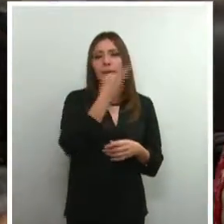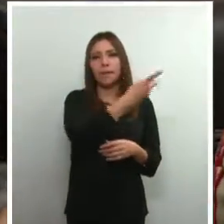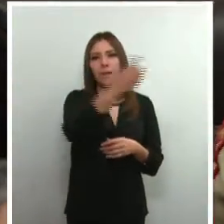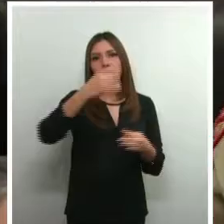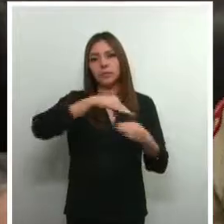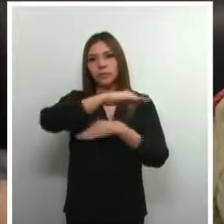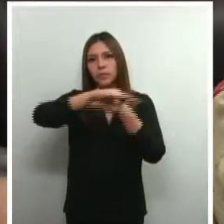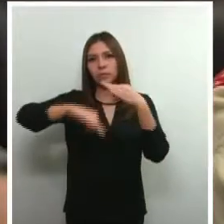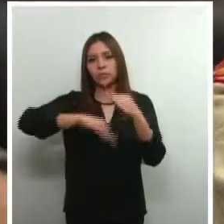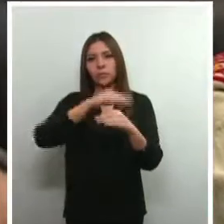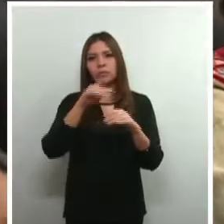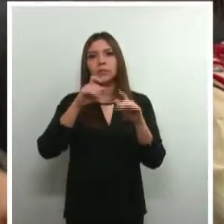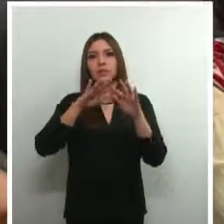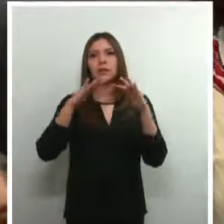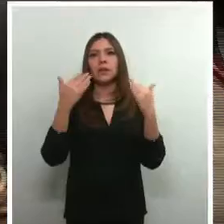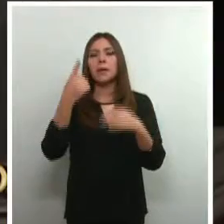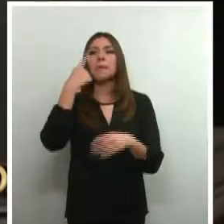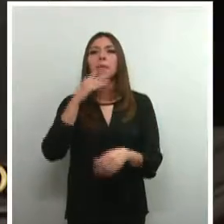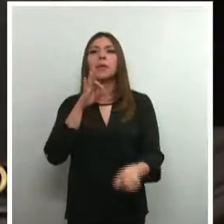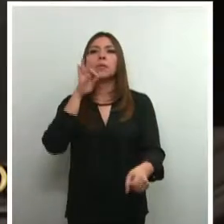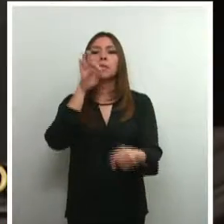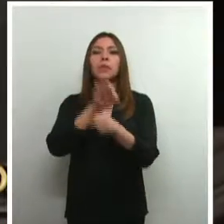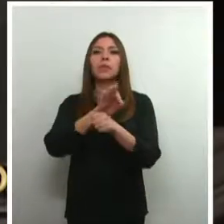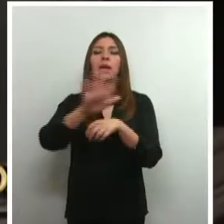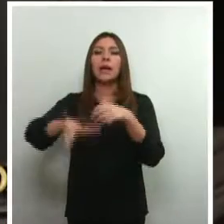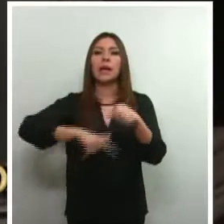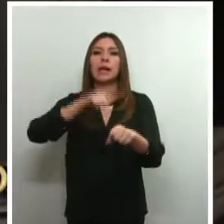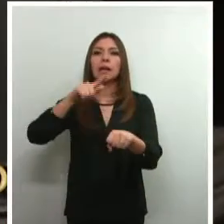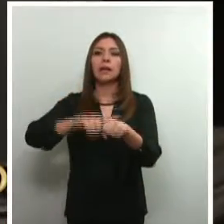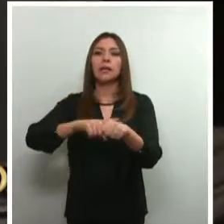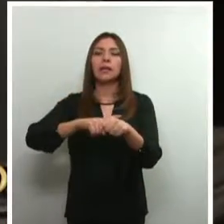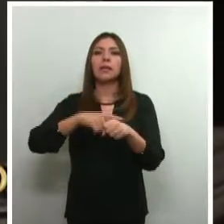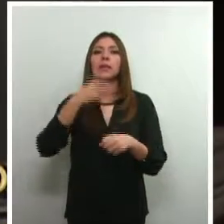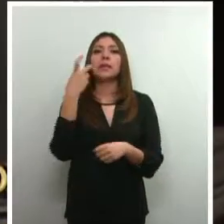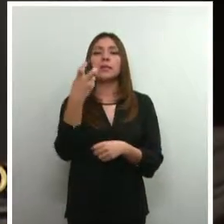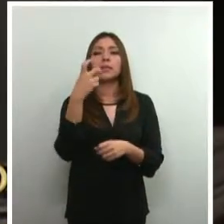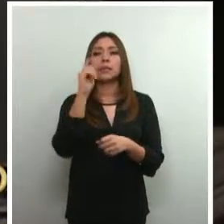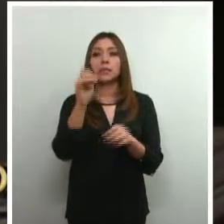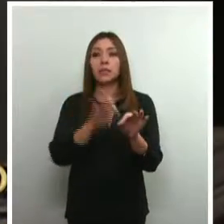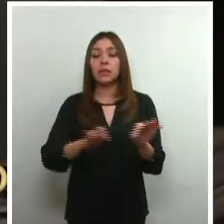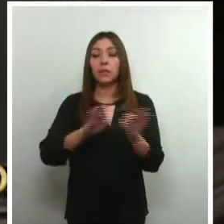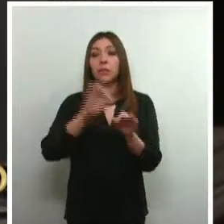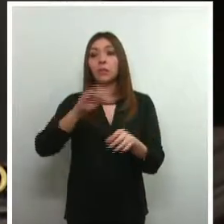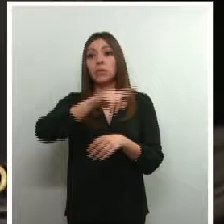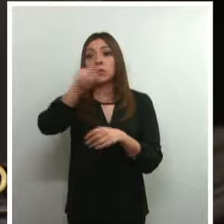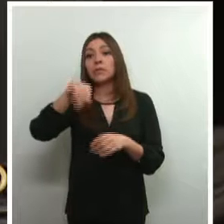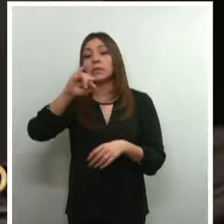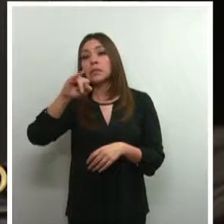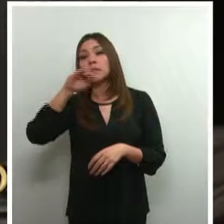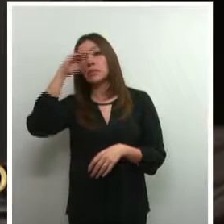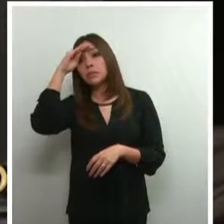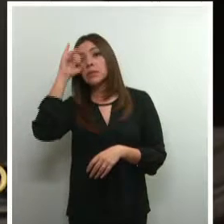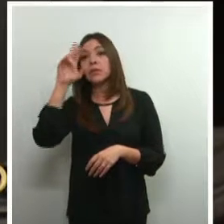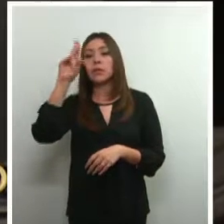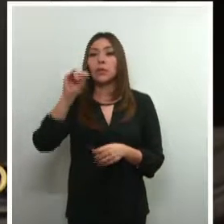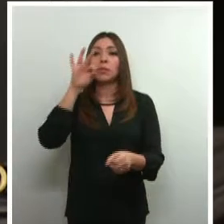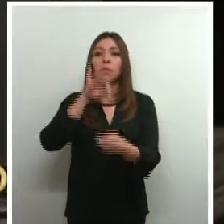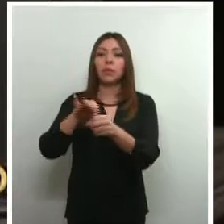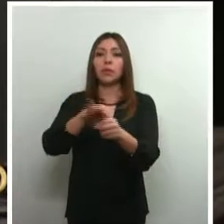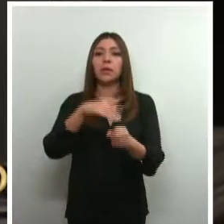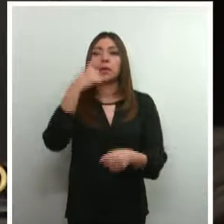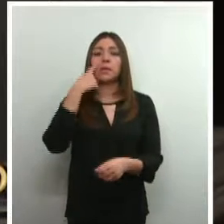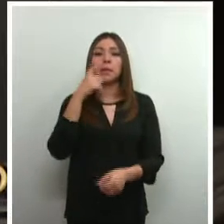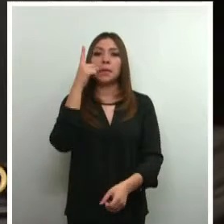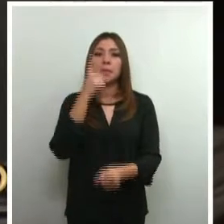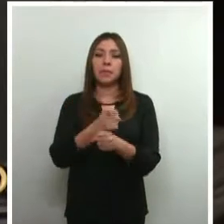honorable soberanía el dictamen de protección animal, que será el cimiento, si así ustedes lo deciden con su voto, del primer